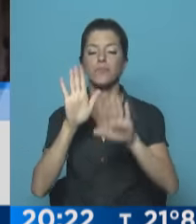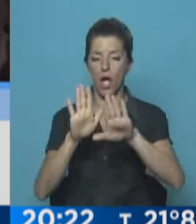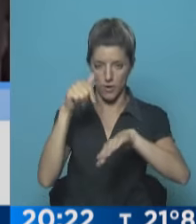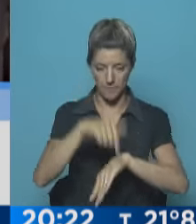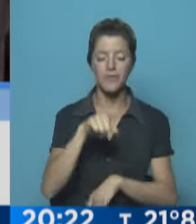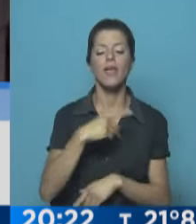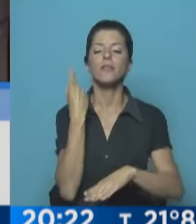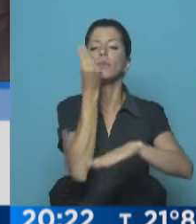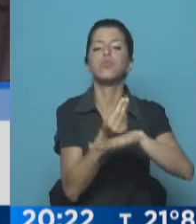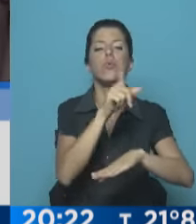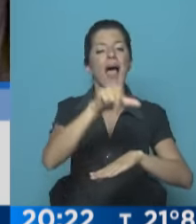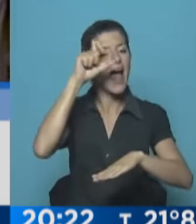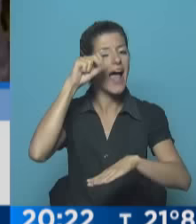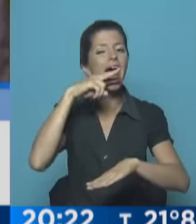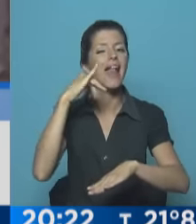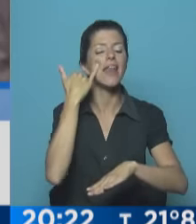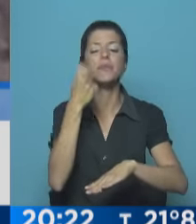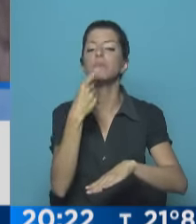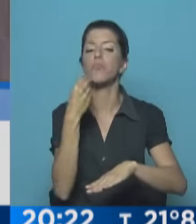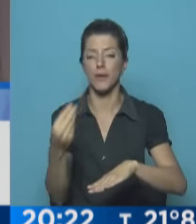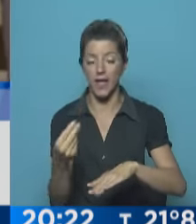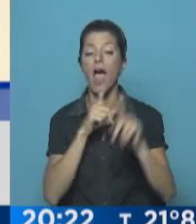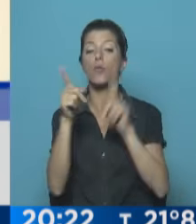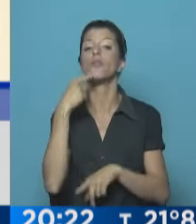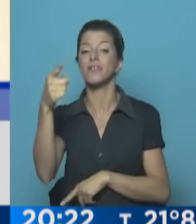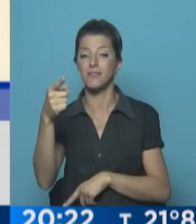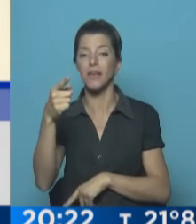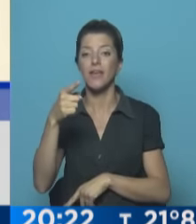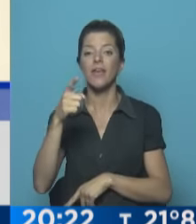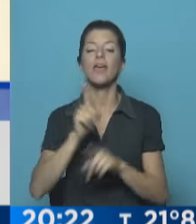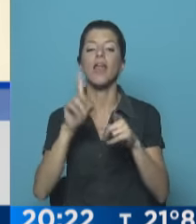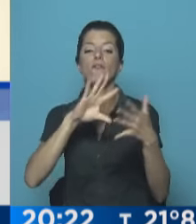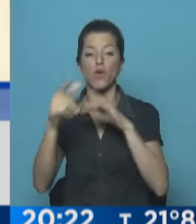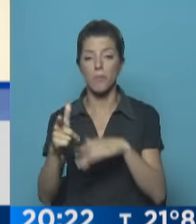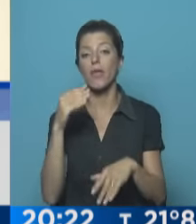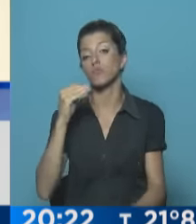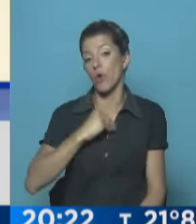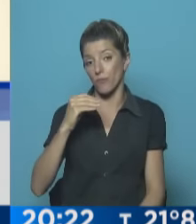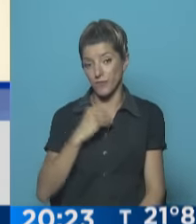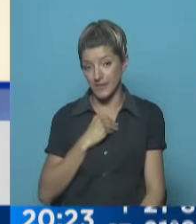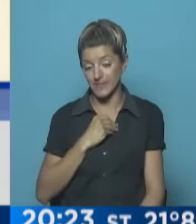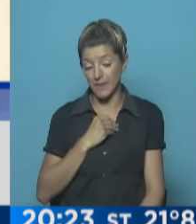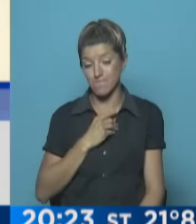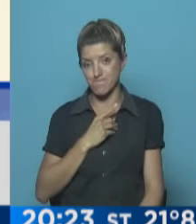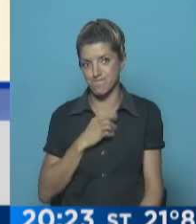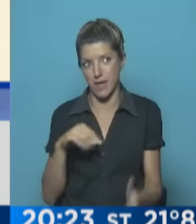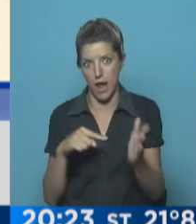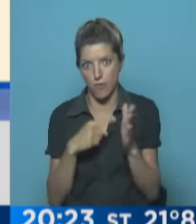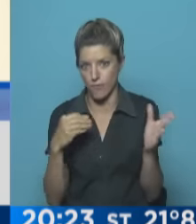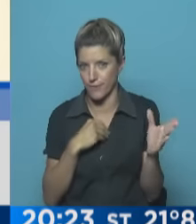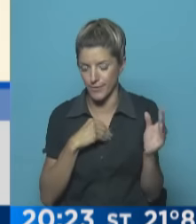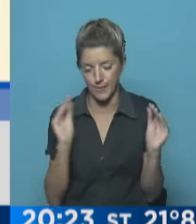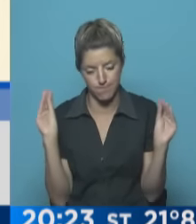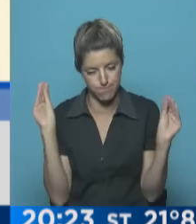diario O Globo, que representa en gran medida las políticas del establishment, para traer confianza. Bueno, no trajo demasiado confianza,